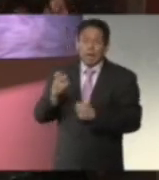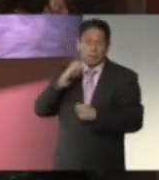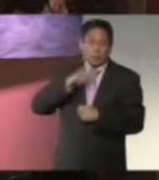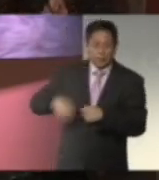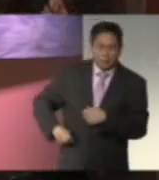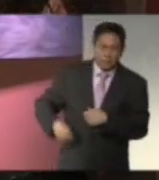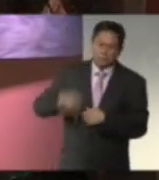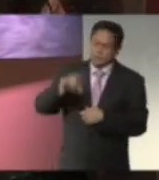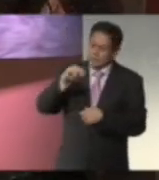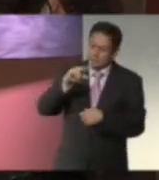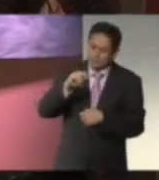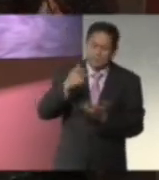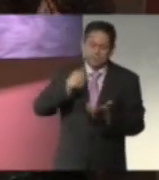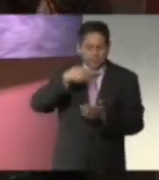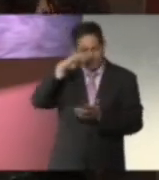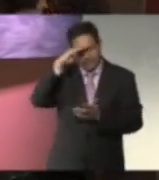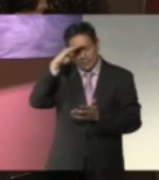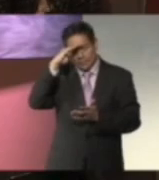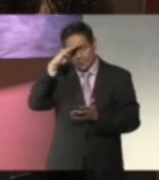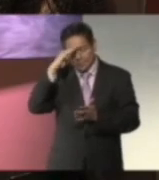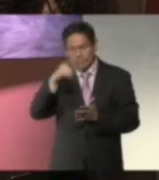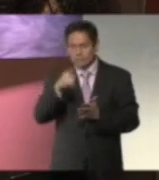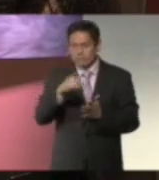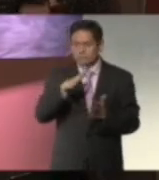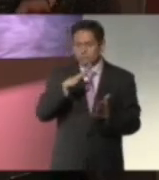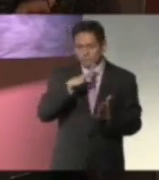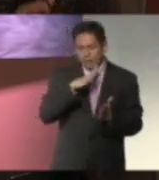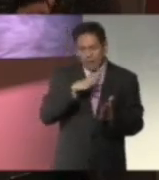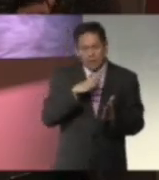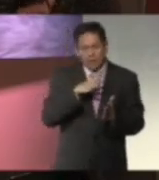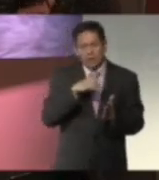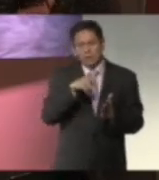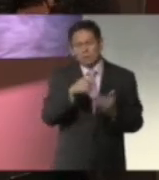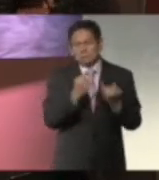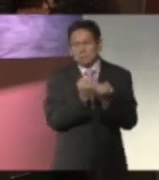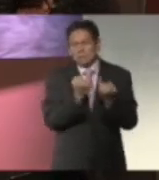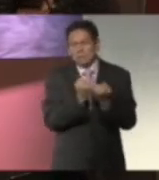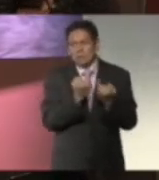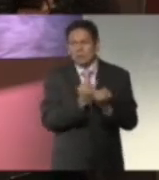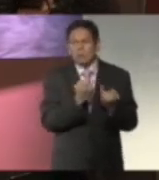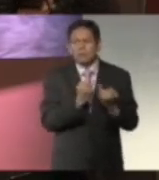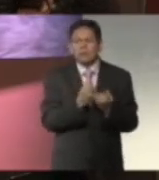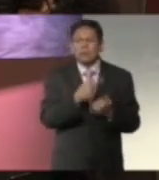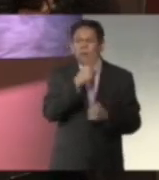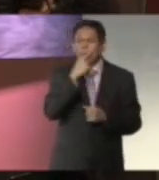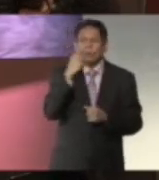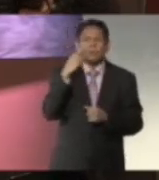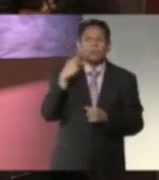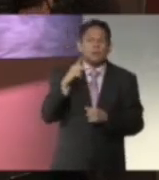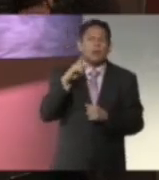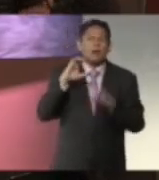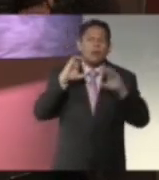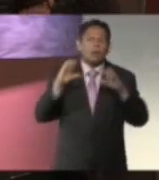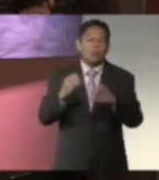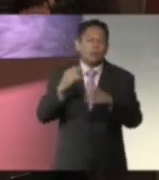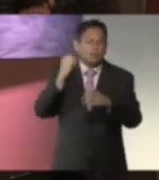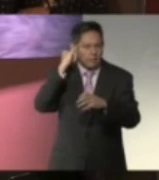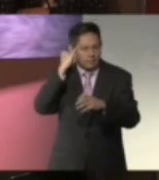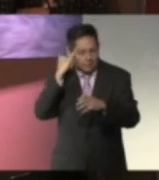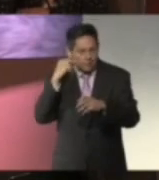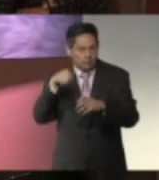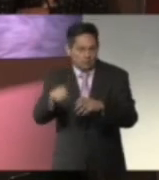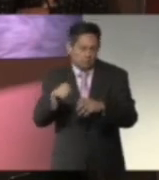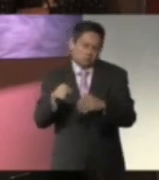y ahí creo también que hay muchas cosas que responder desde el punto de vista del derecho de las comunidades indígenas, tanto de